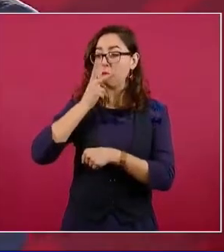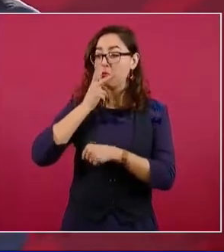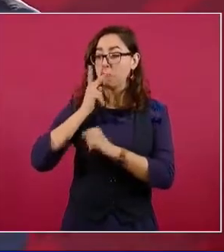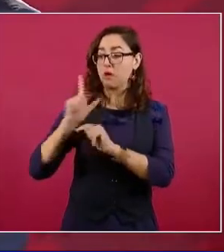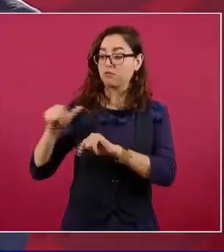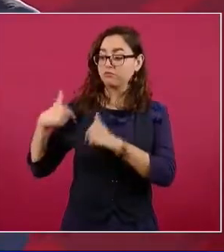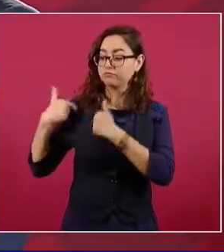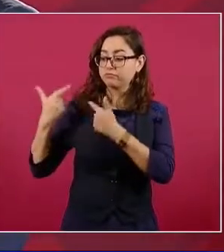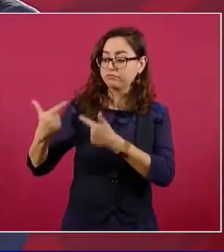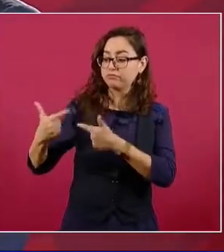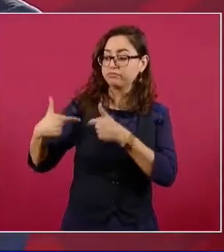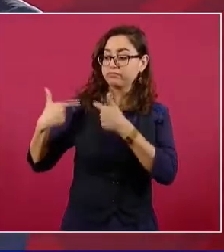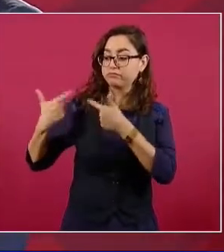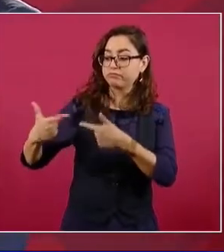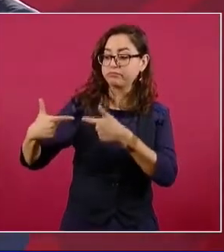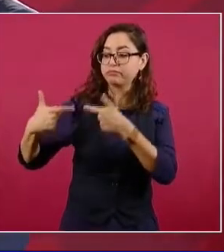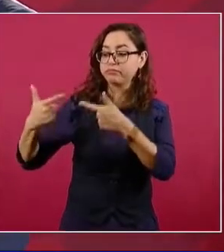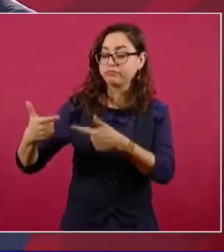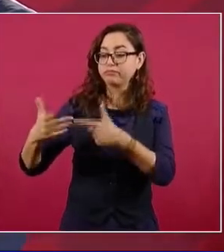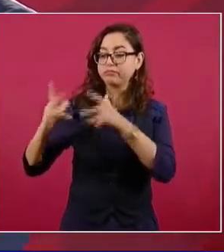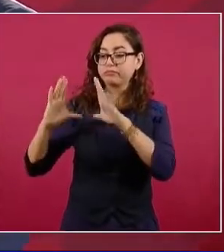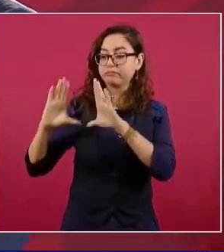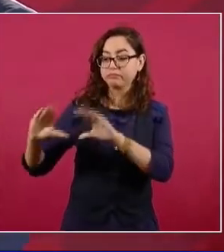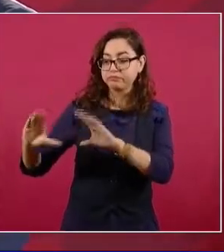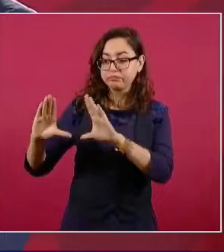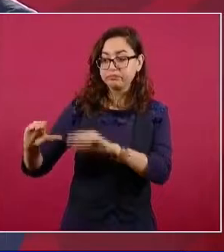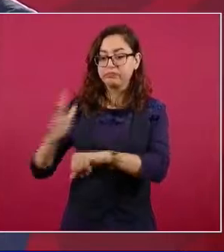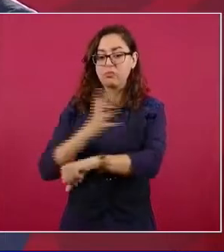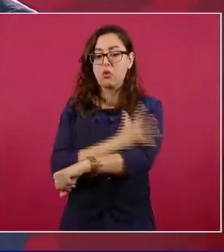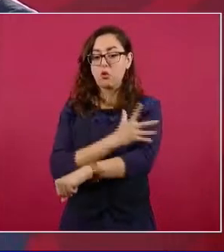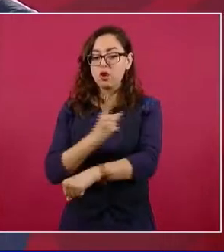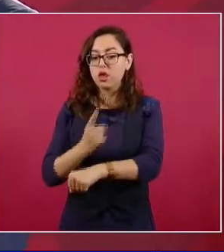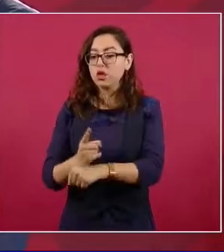en hacer el bien sin mirar a quién.